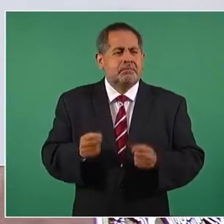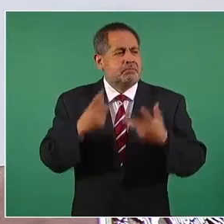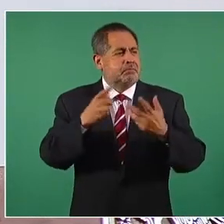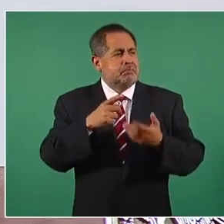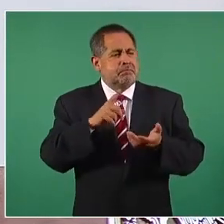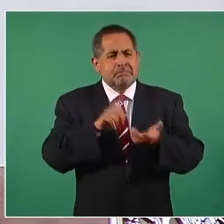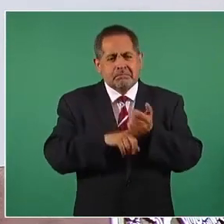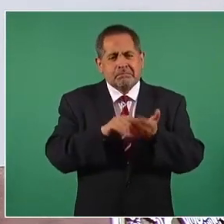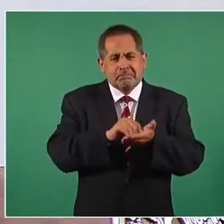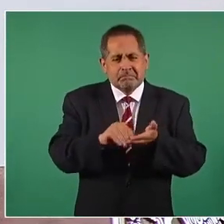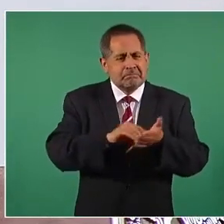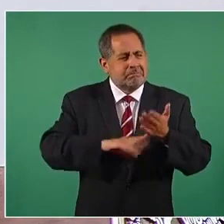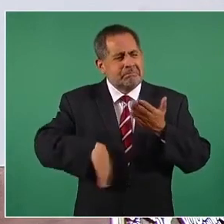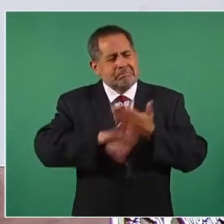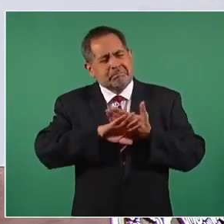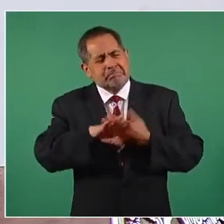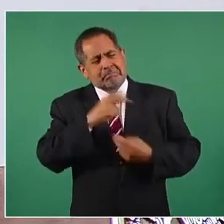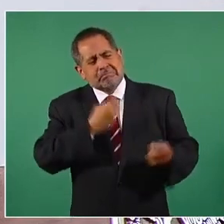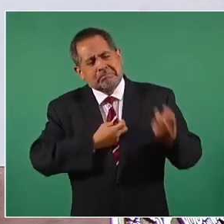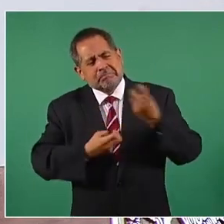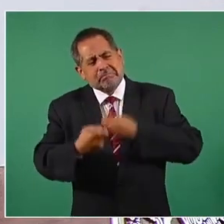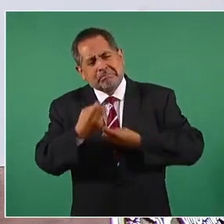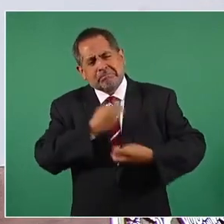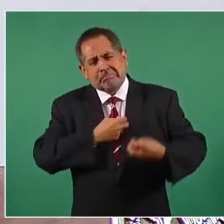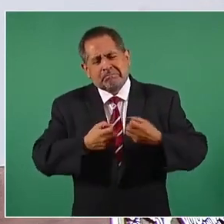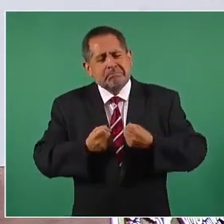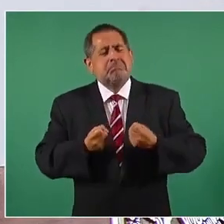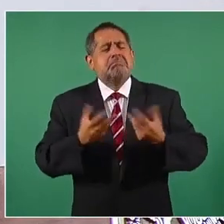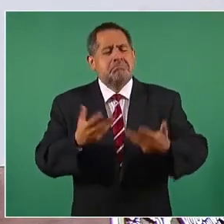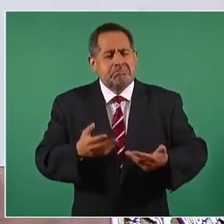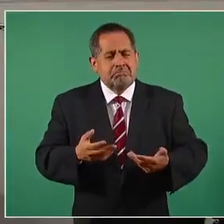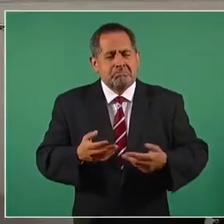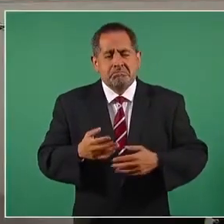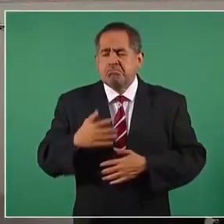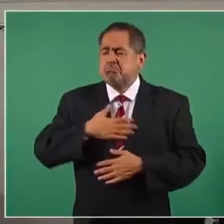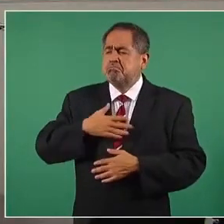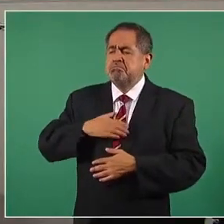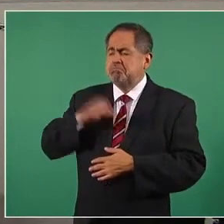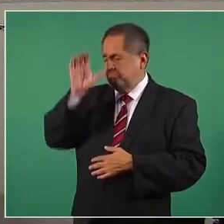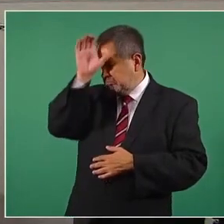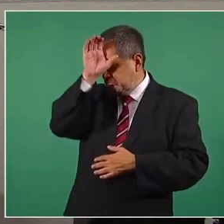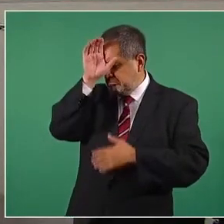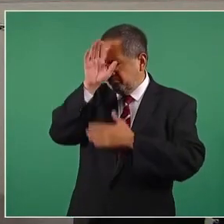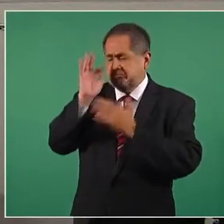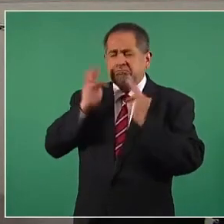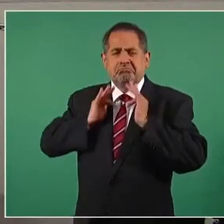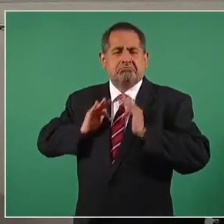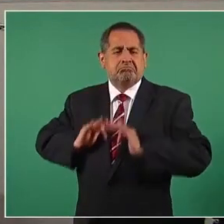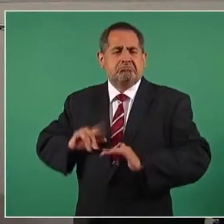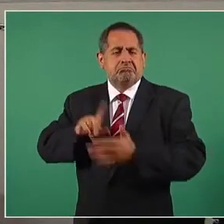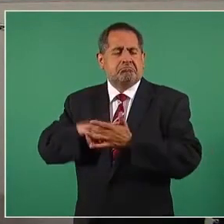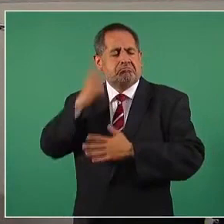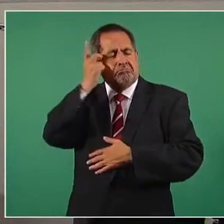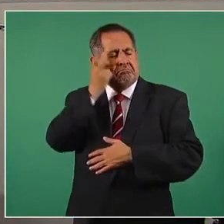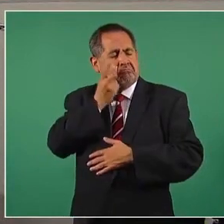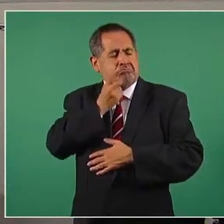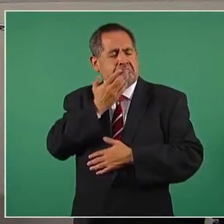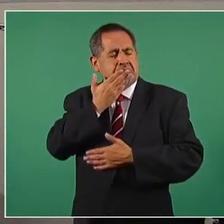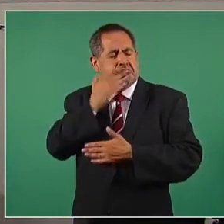calumnias, insultos recibo? Así es. ¿Tengo mi conciencia tranquila? Pues duermo tranquilo, duermo bien.